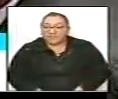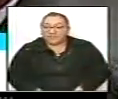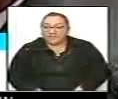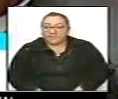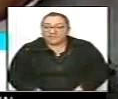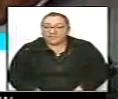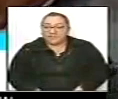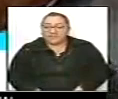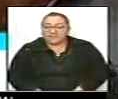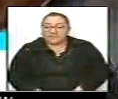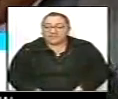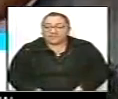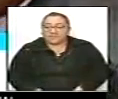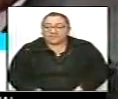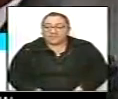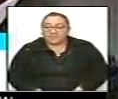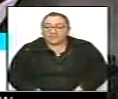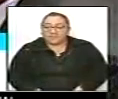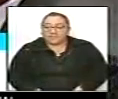yo quisiera